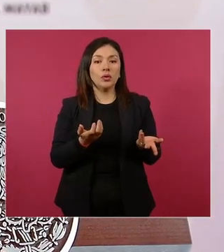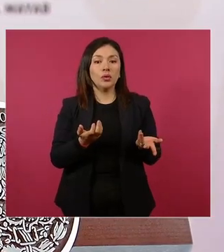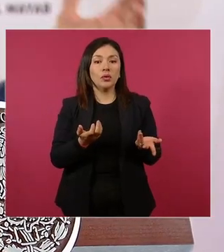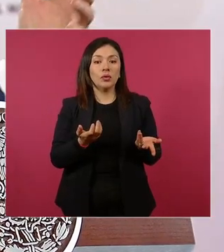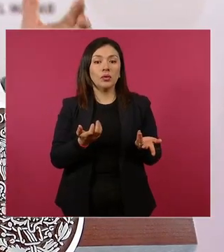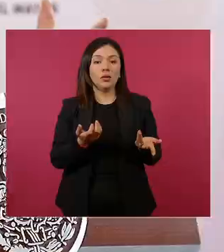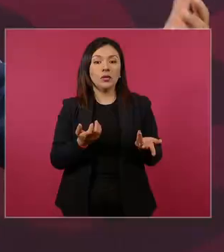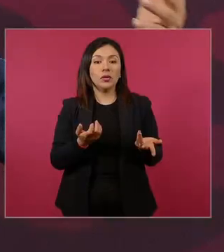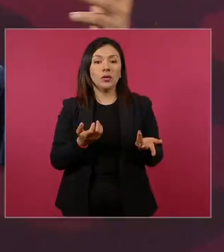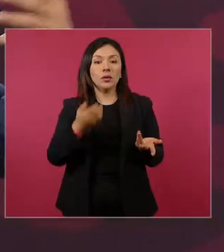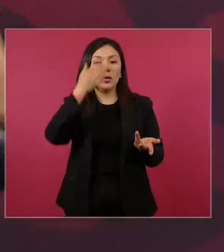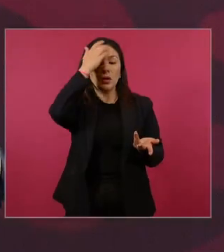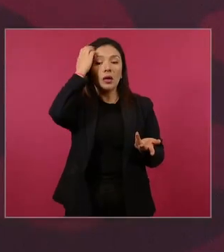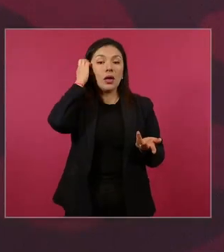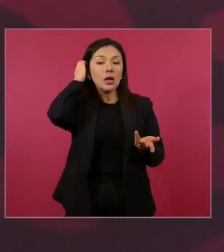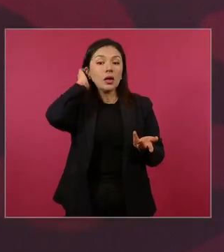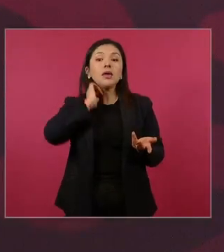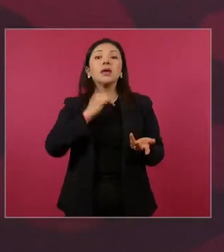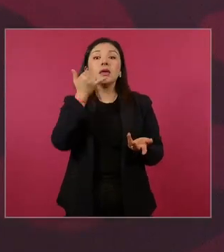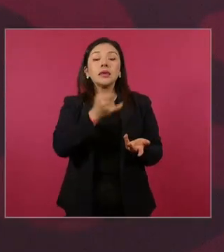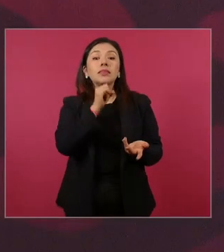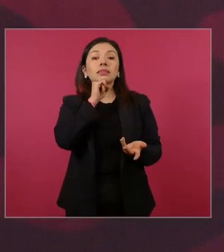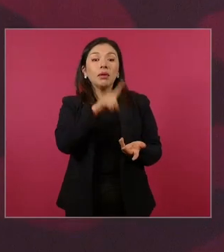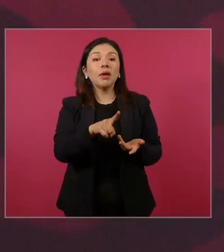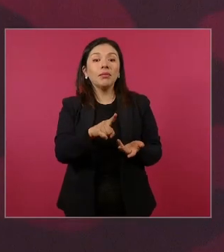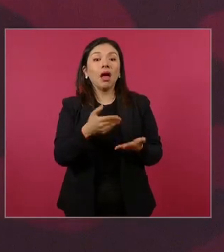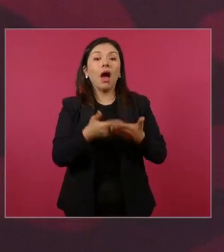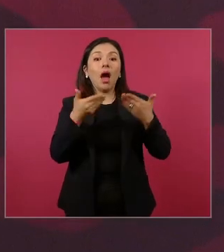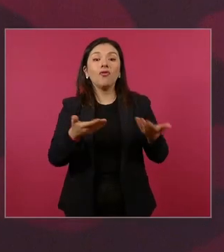Además, se están construyendo